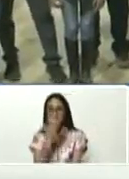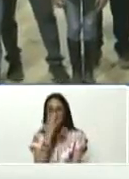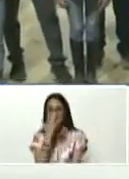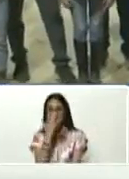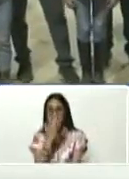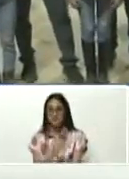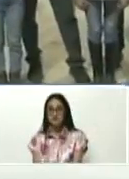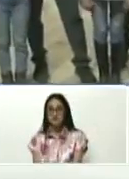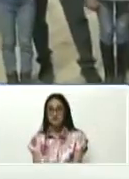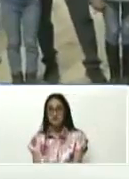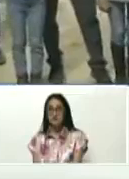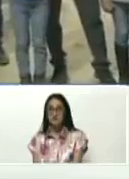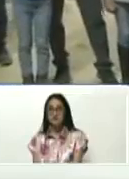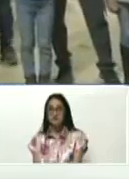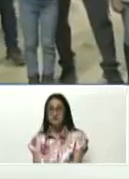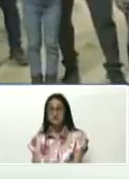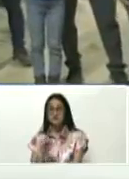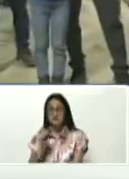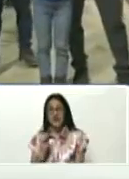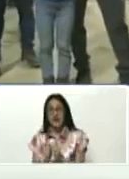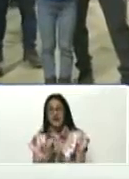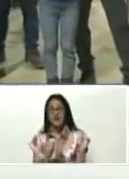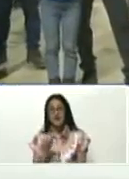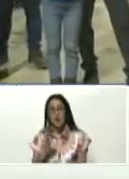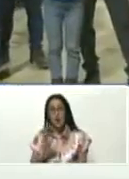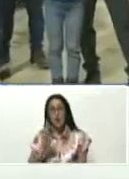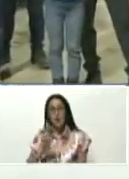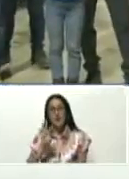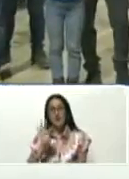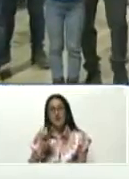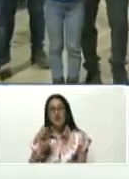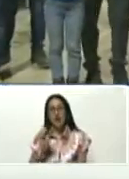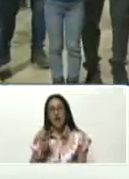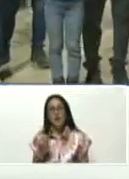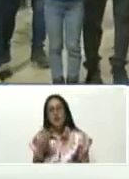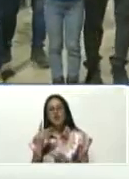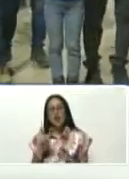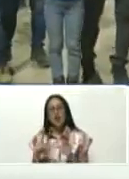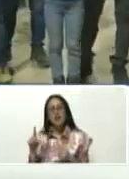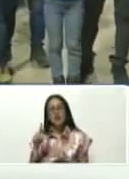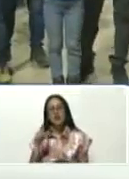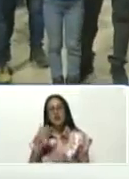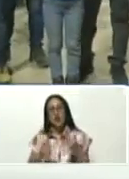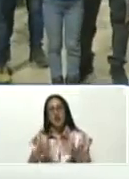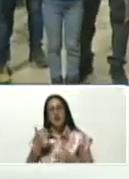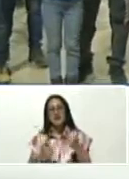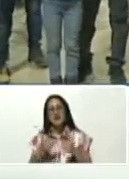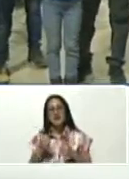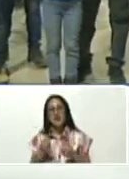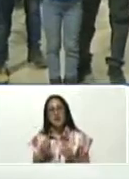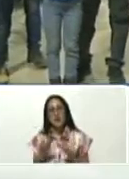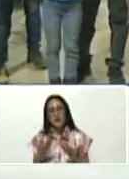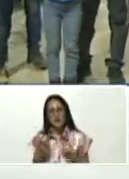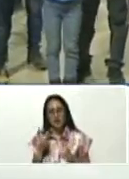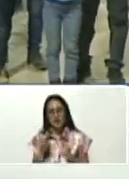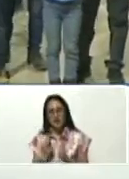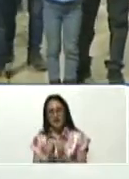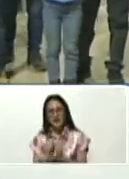Claro, presidente, queso de búfala. ¿Sabe cuántos litros de leche se necesita? Leche de búfala,